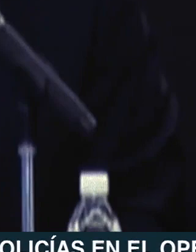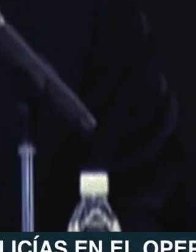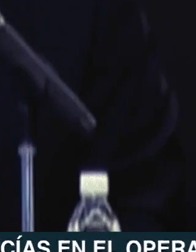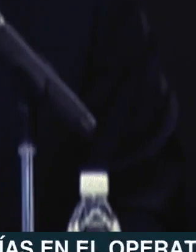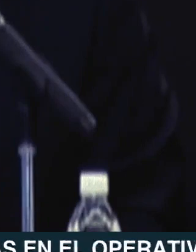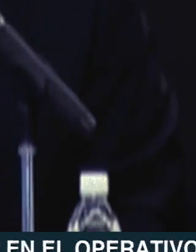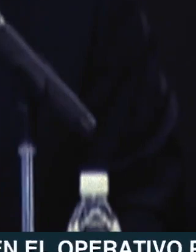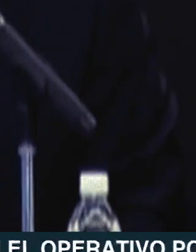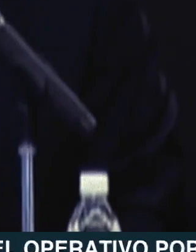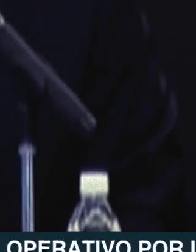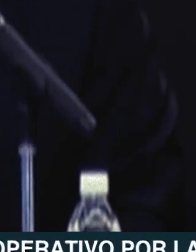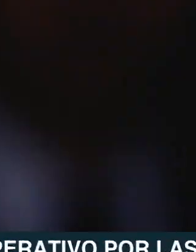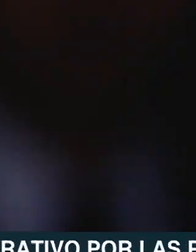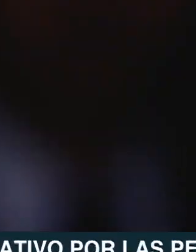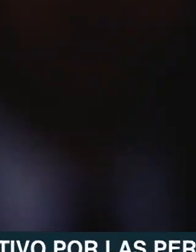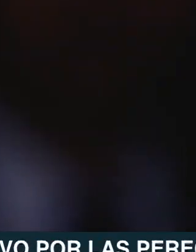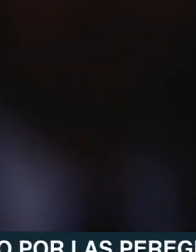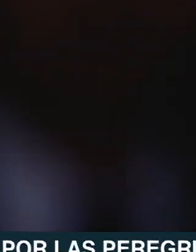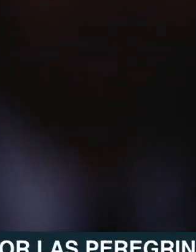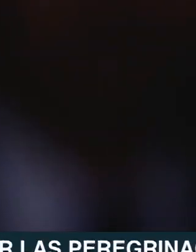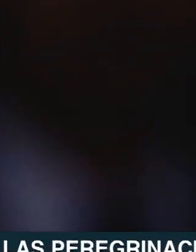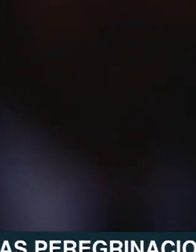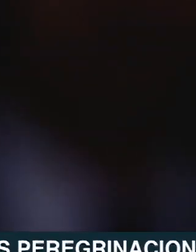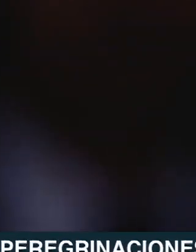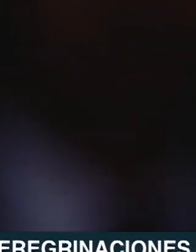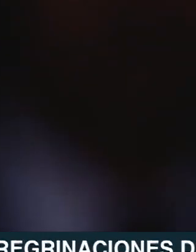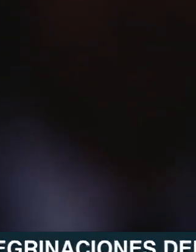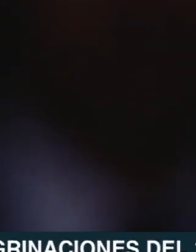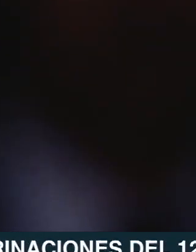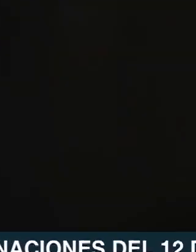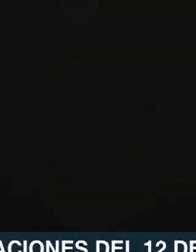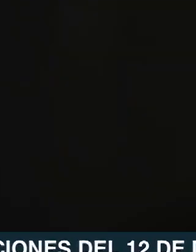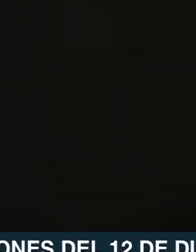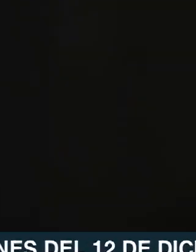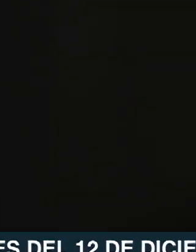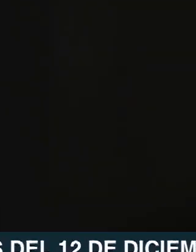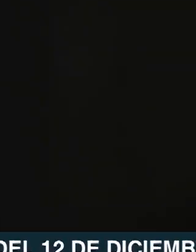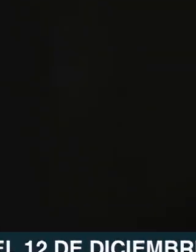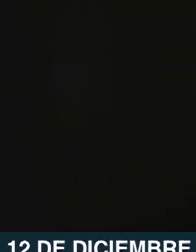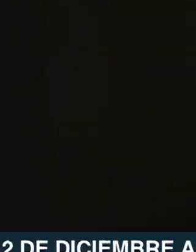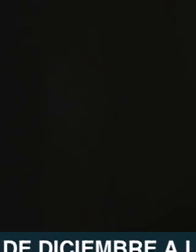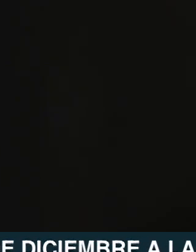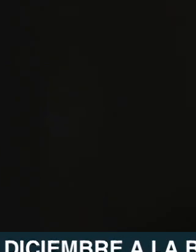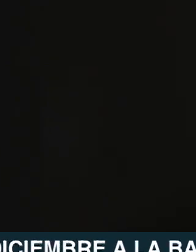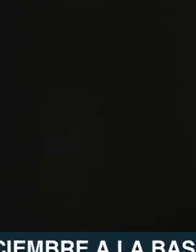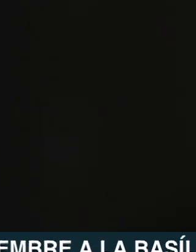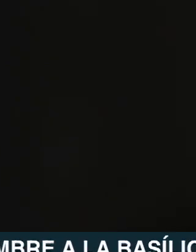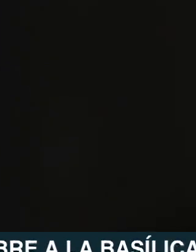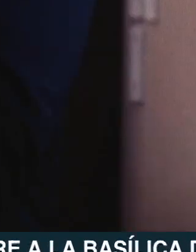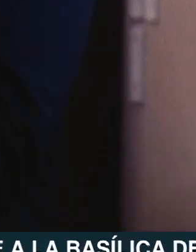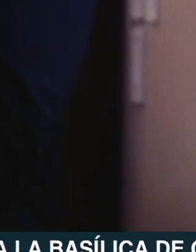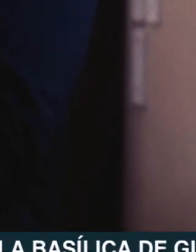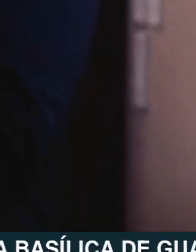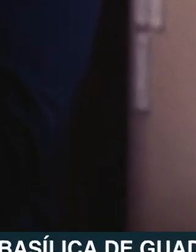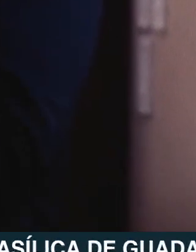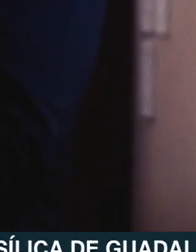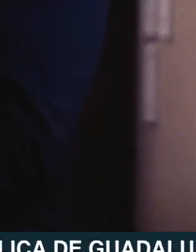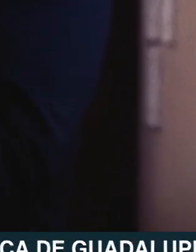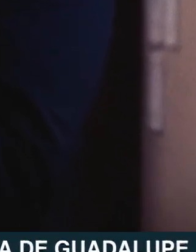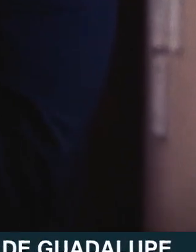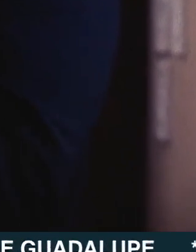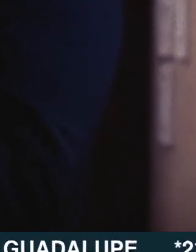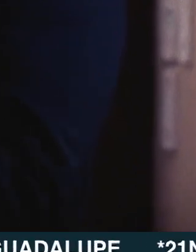por tomarnos la llamada. ¿Cómo está? Bien, don Juan. ¿Usted qué tal? ¿Cómo están? Pues un gusto saludarlo,